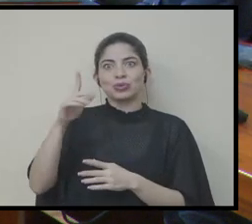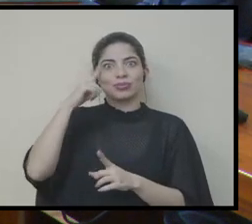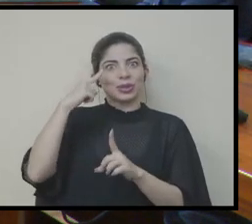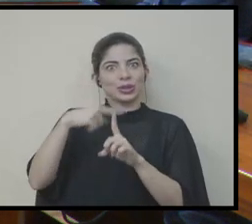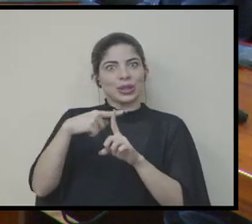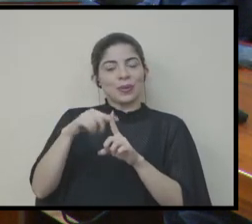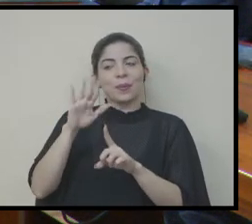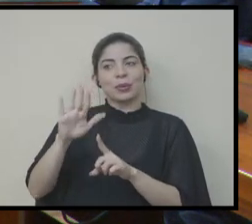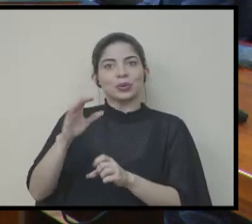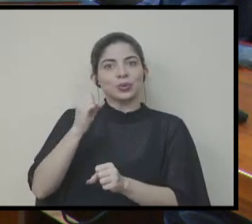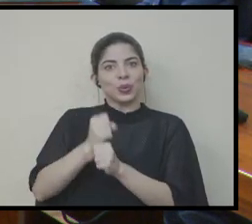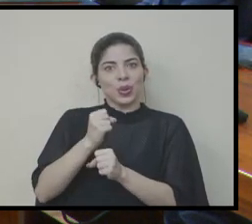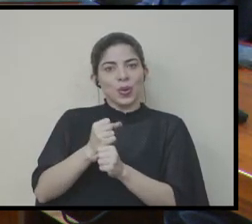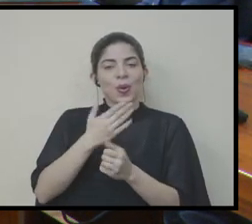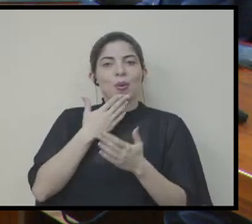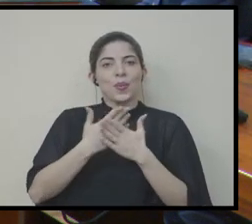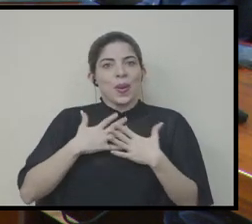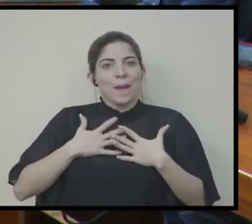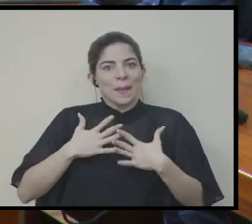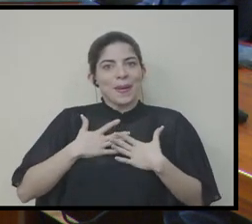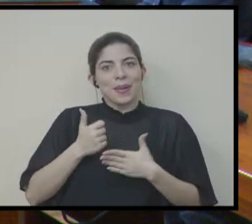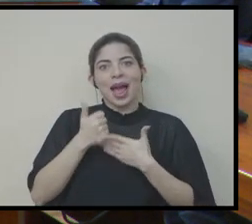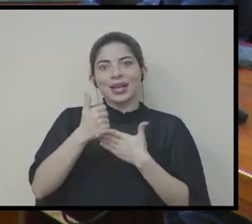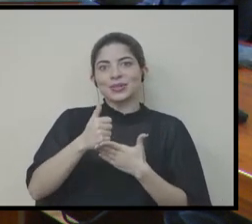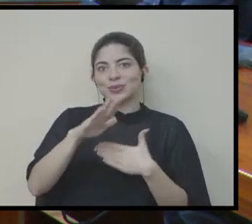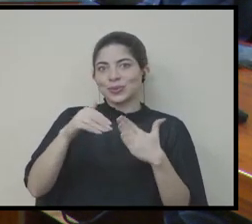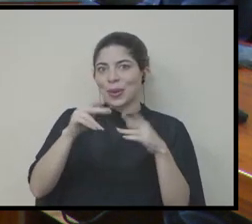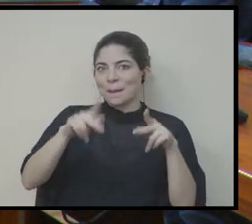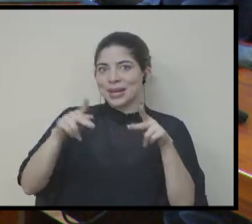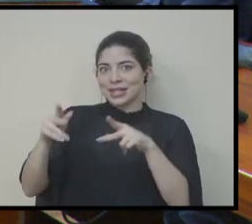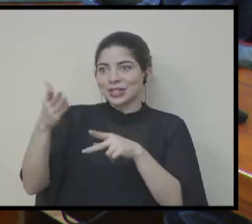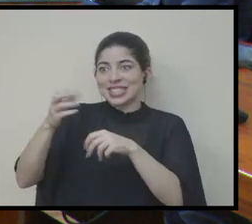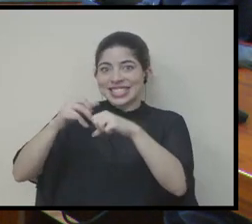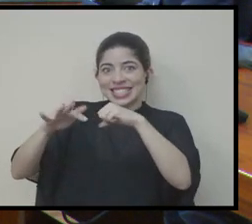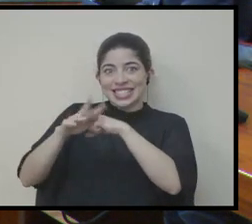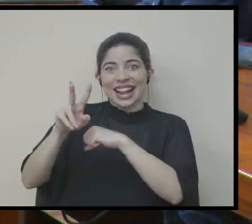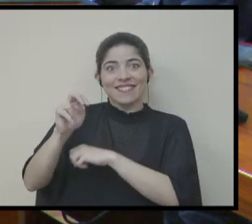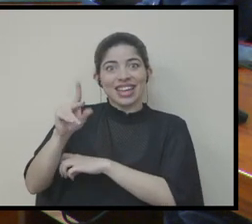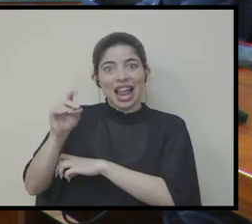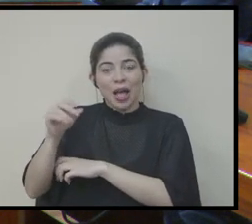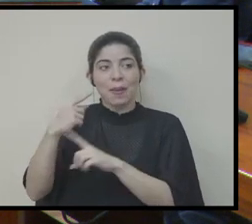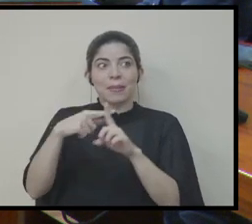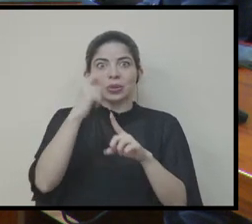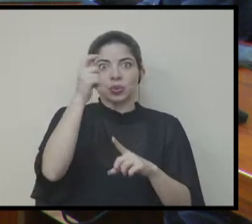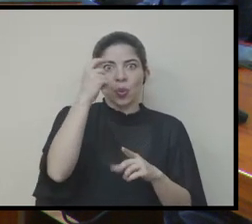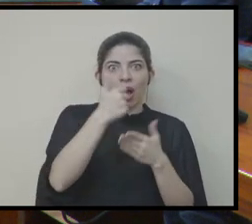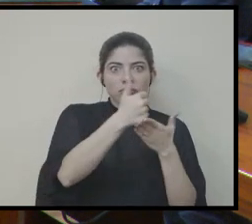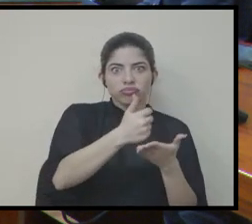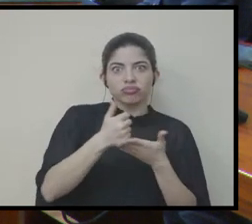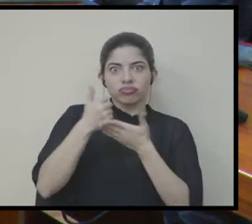por el trabajo, por la buena vibra, por ayudar a las personas en Isla Venado, en Guanacaste, y también